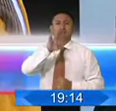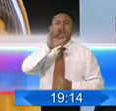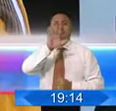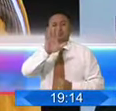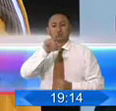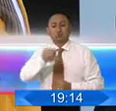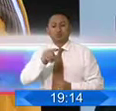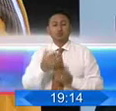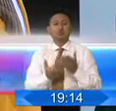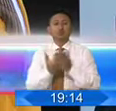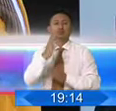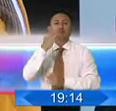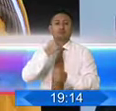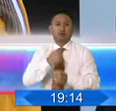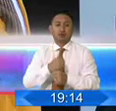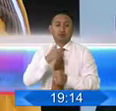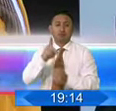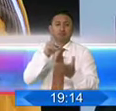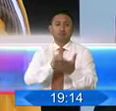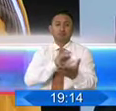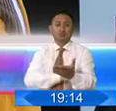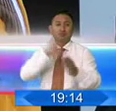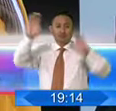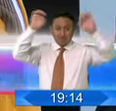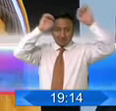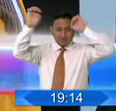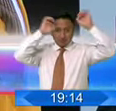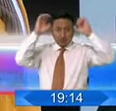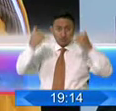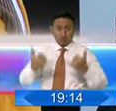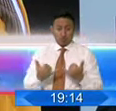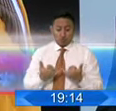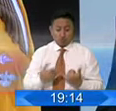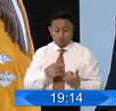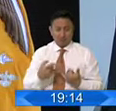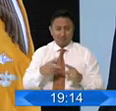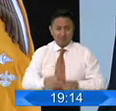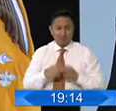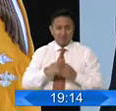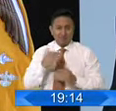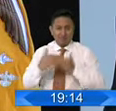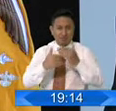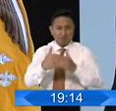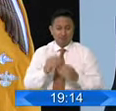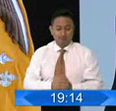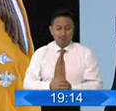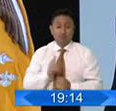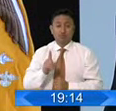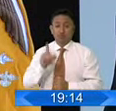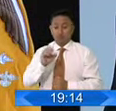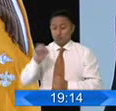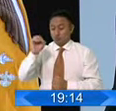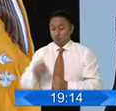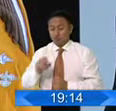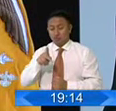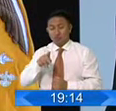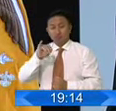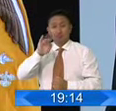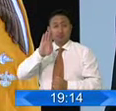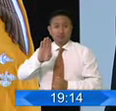nuevos empleos de los proyectos estratégicos que están hoy en construcción. Pasar del 1% del PIB hoy,